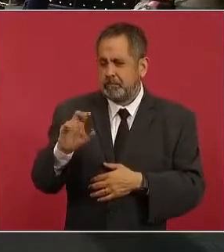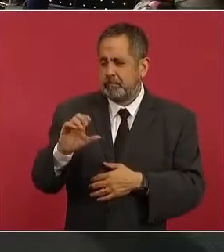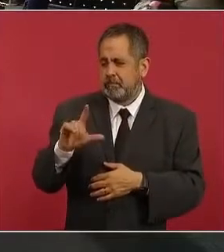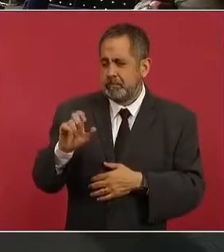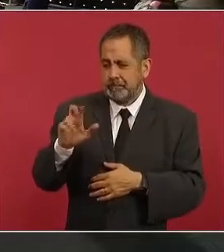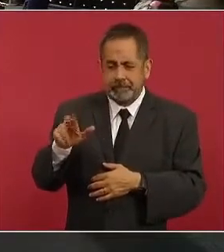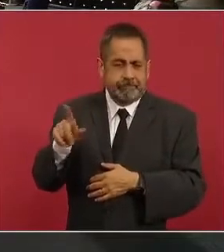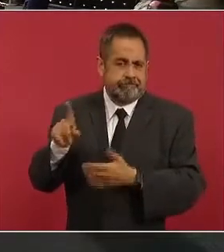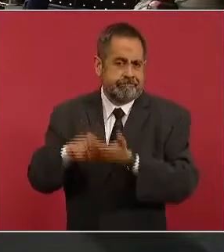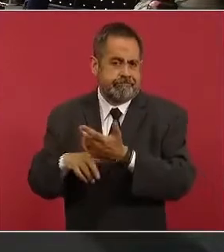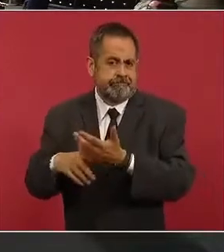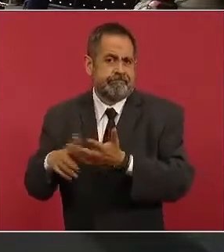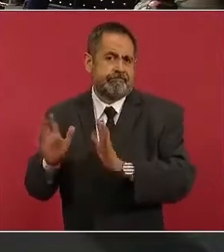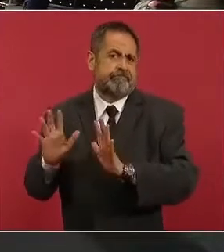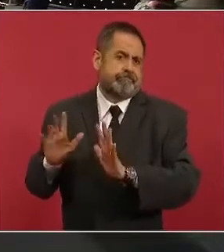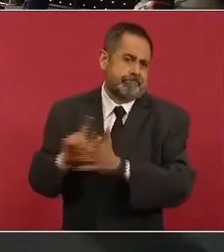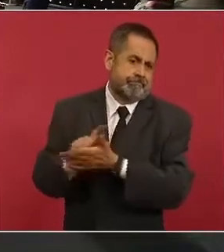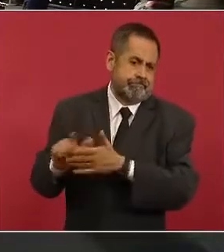Tienen